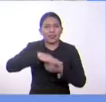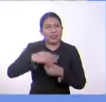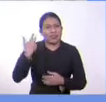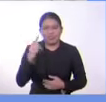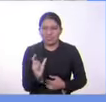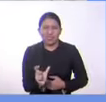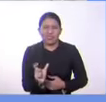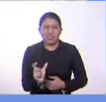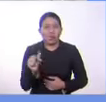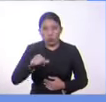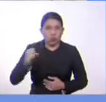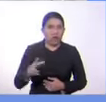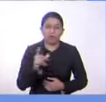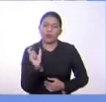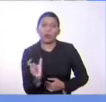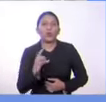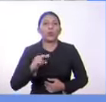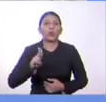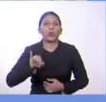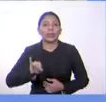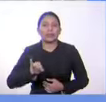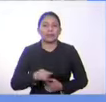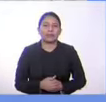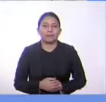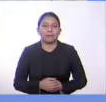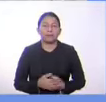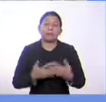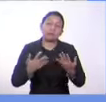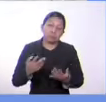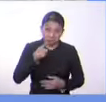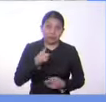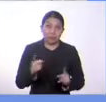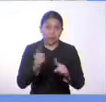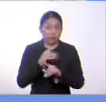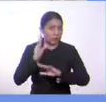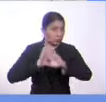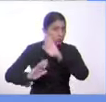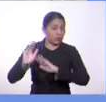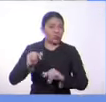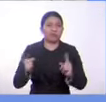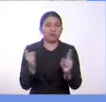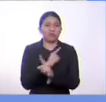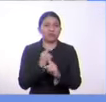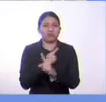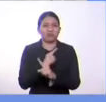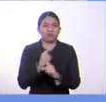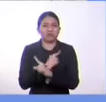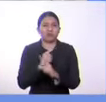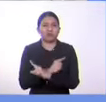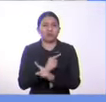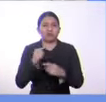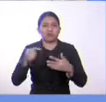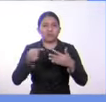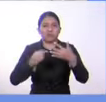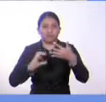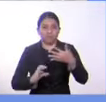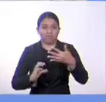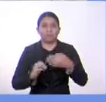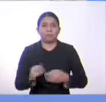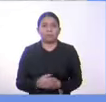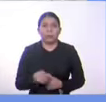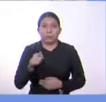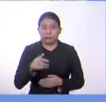Eso es, en términos generales, lo que podríamos plantear la historia de las reformas constitucionales que dieron paso a